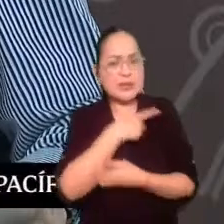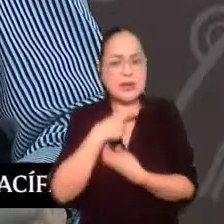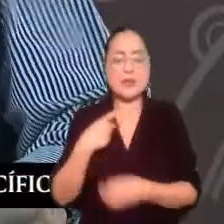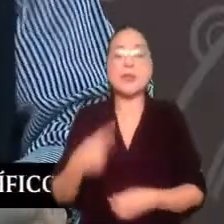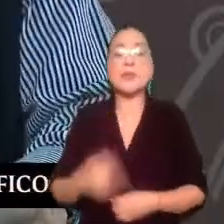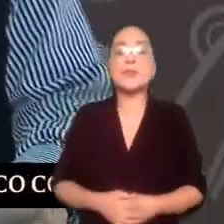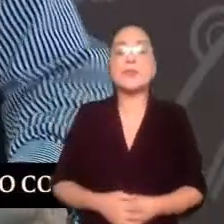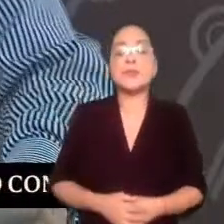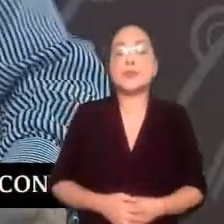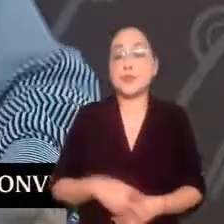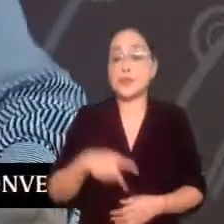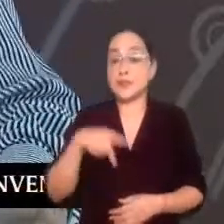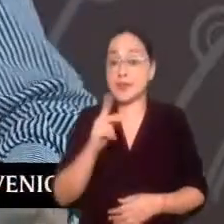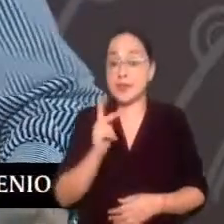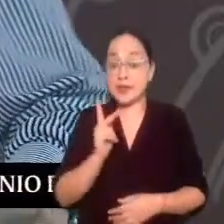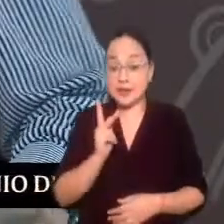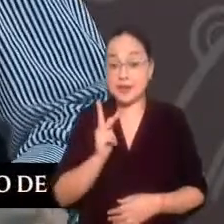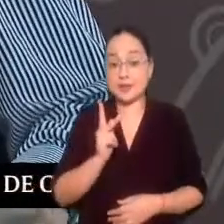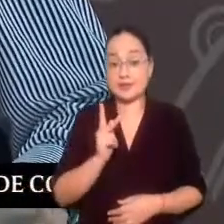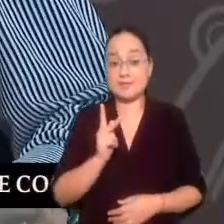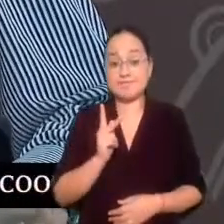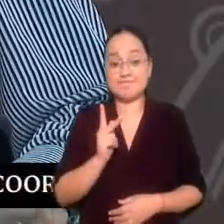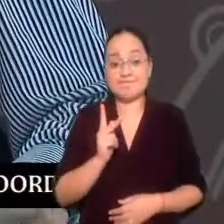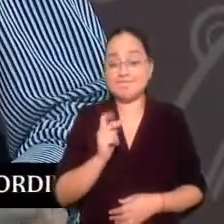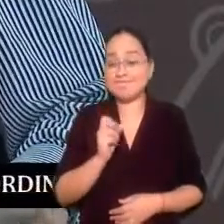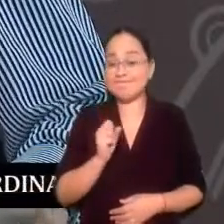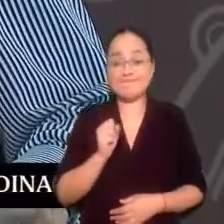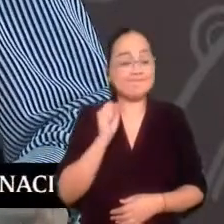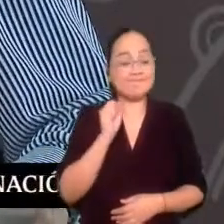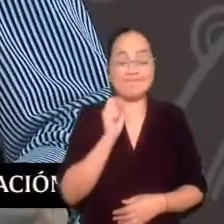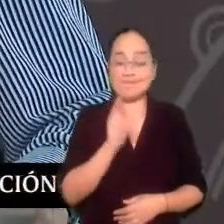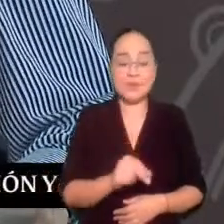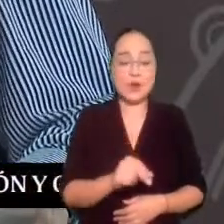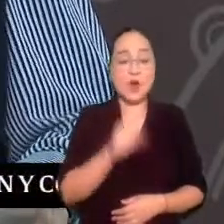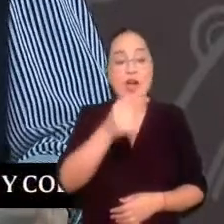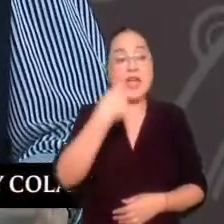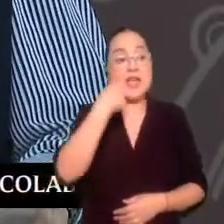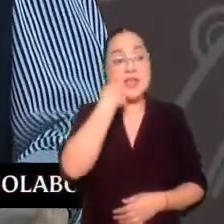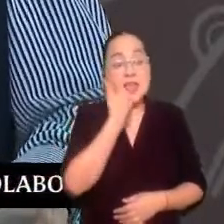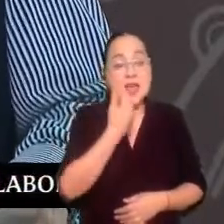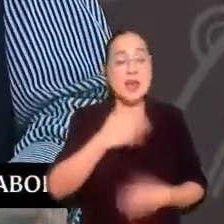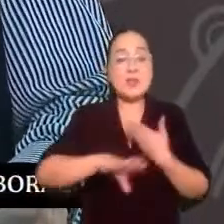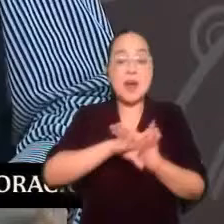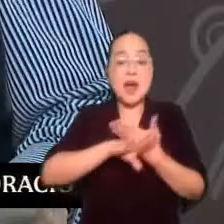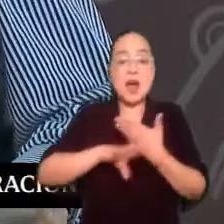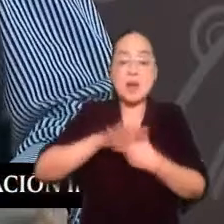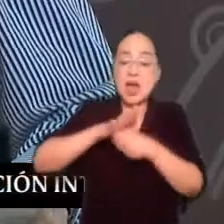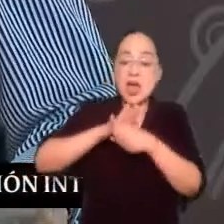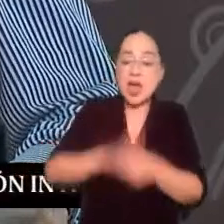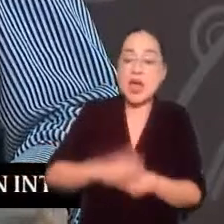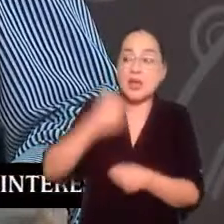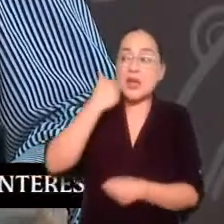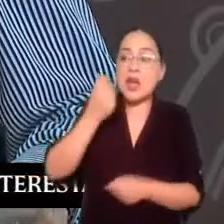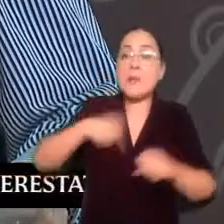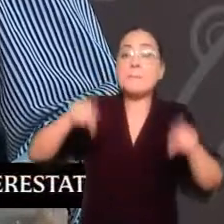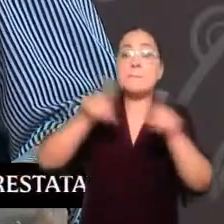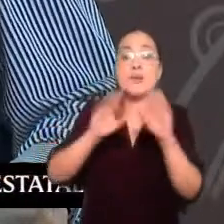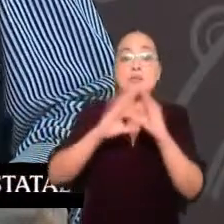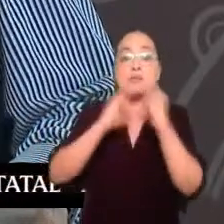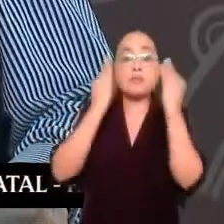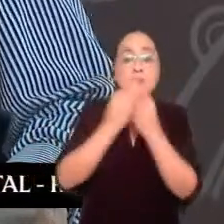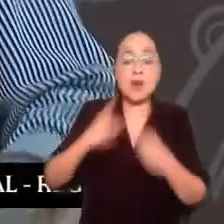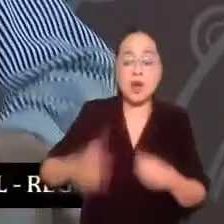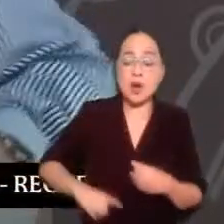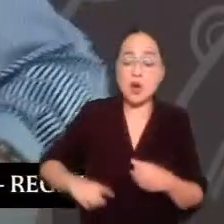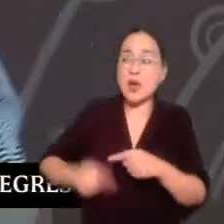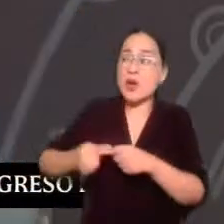Pero no la presión de que quieran volver al pasado. Ese es el tema fundamental.